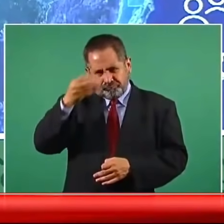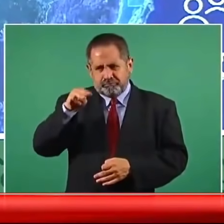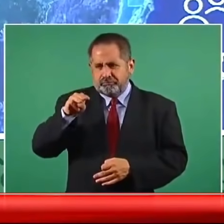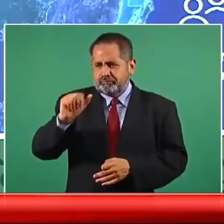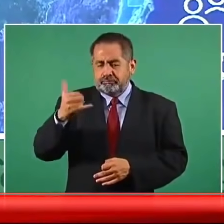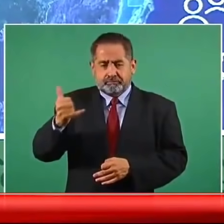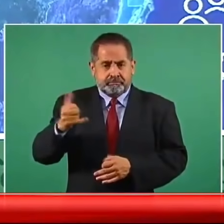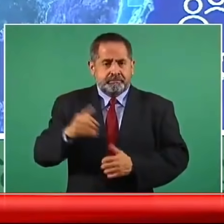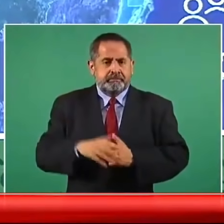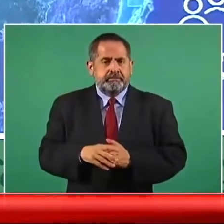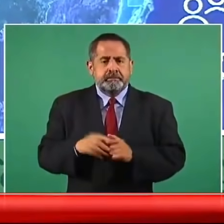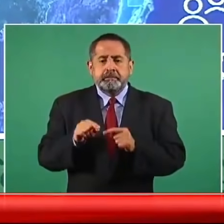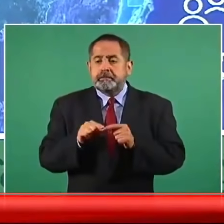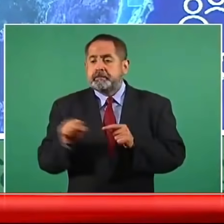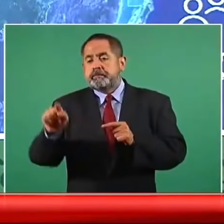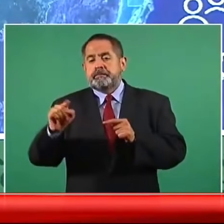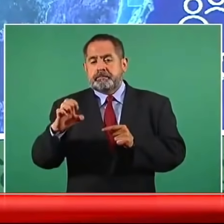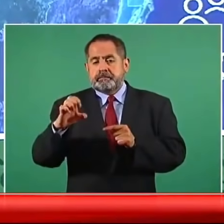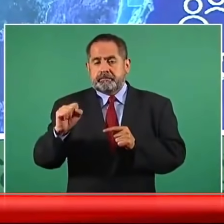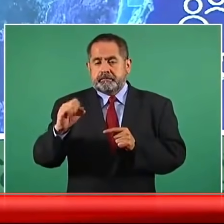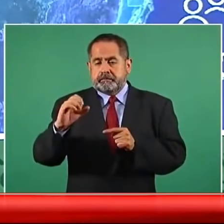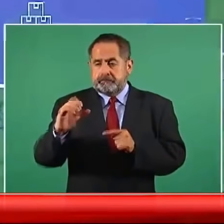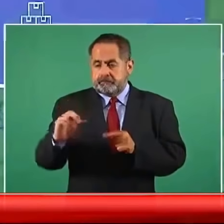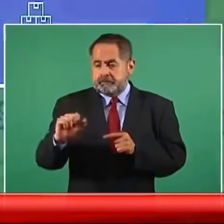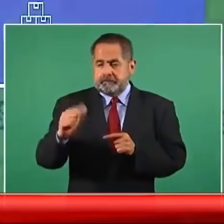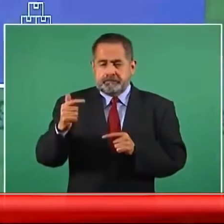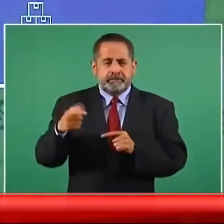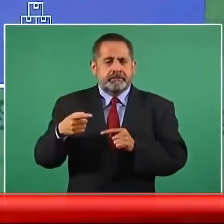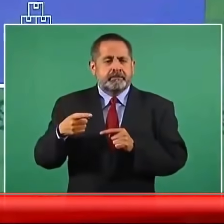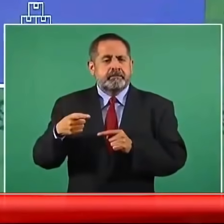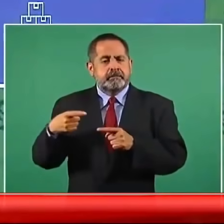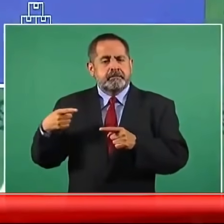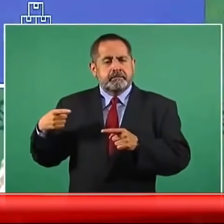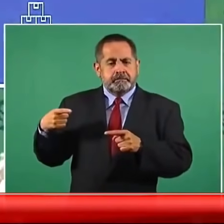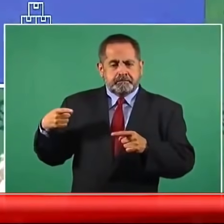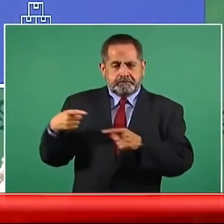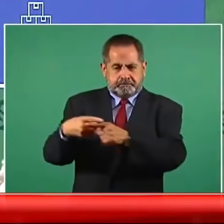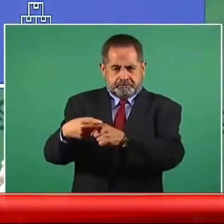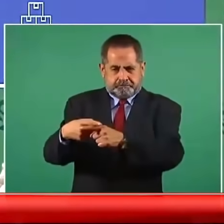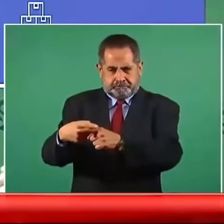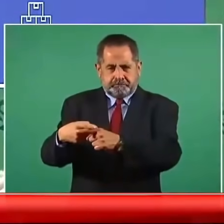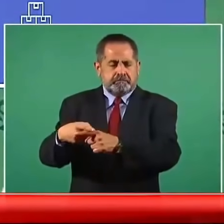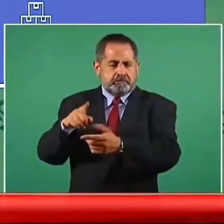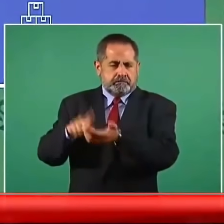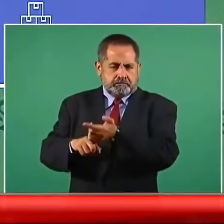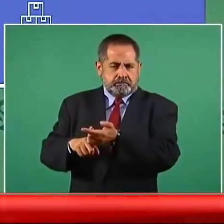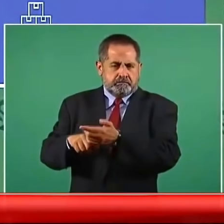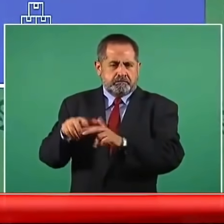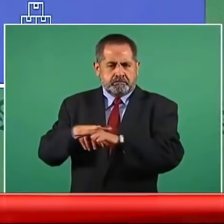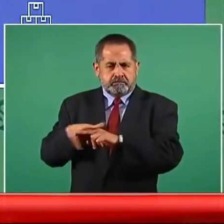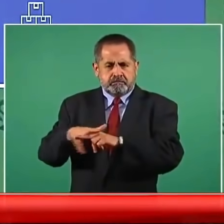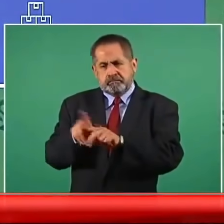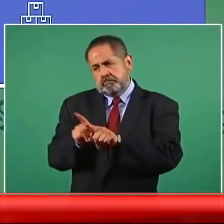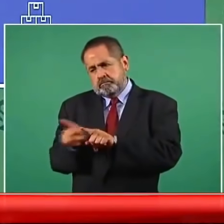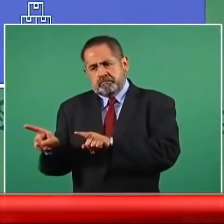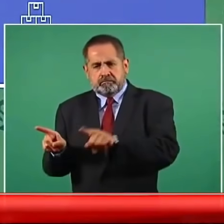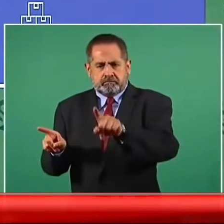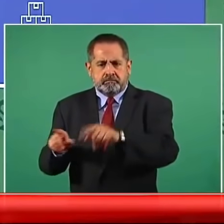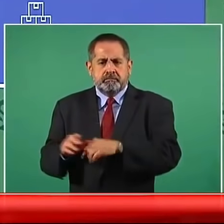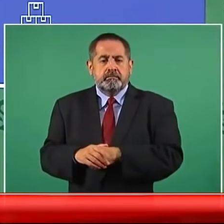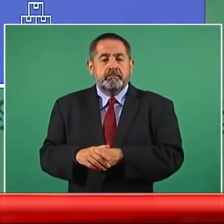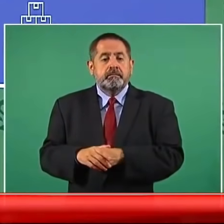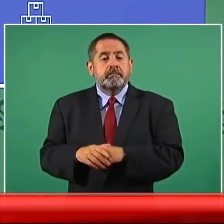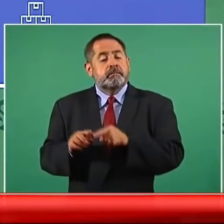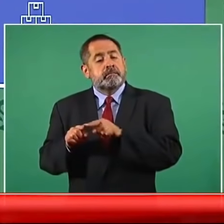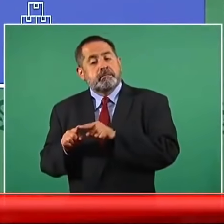Escárcega, es como un cruce de caminos. Entonces, el tren se va a